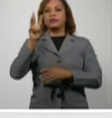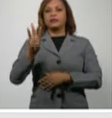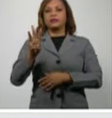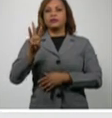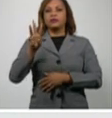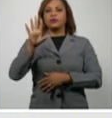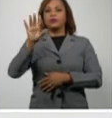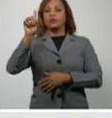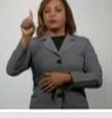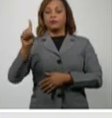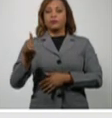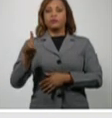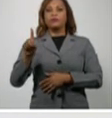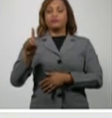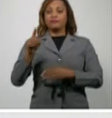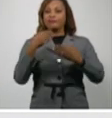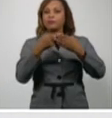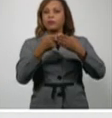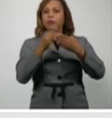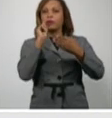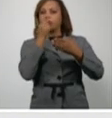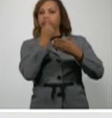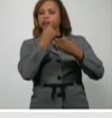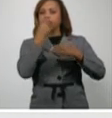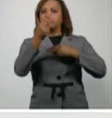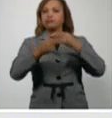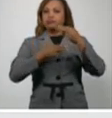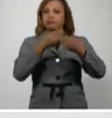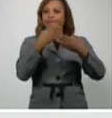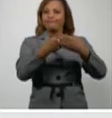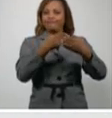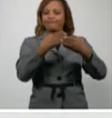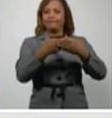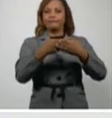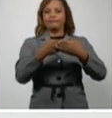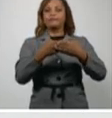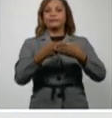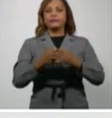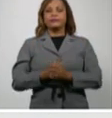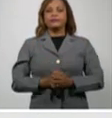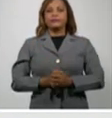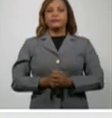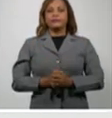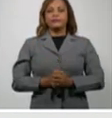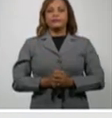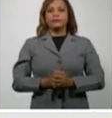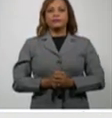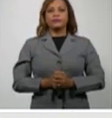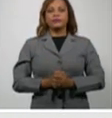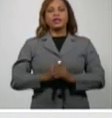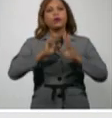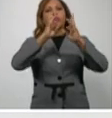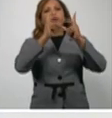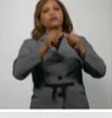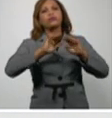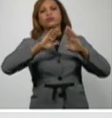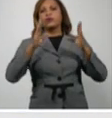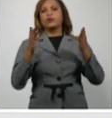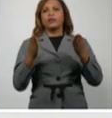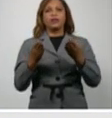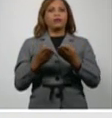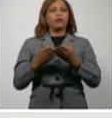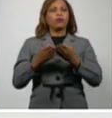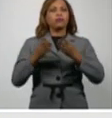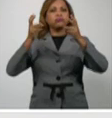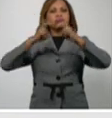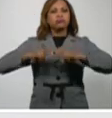2.228.351 muestras analizadas, muestras procesadas, y como resultado del estudio de